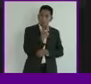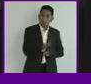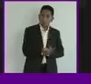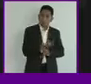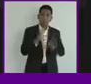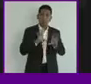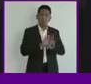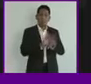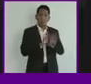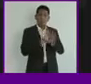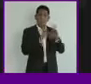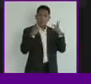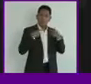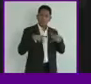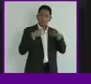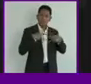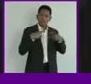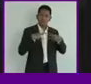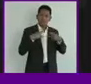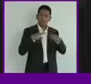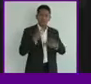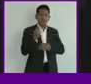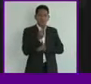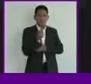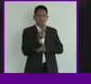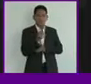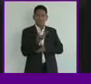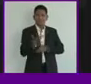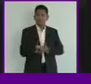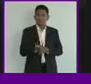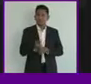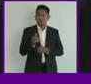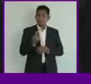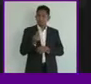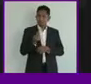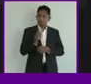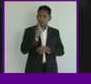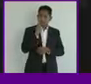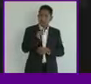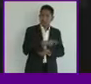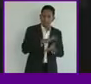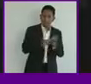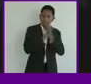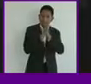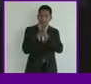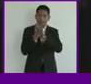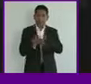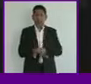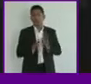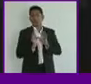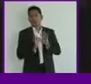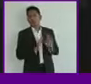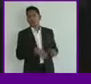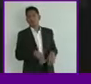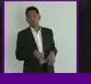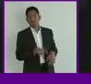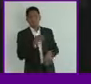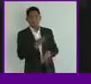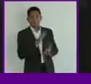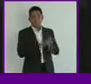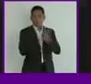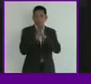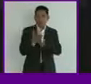social y con lo cual se decide abandonar una actitud pasiva. Con esto, la ciudadanía se permite y a la vez se suma a construir una